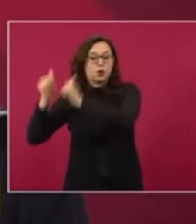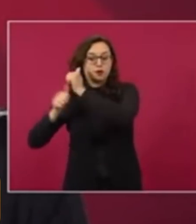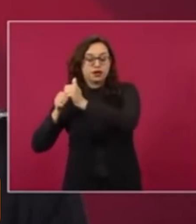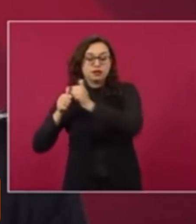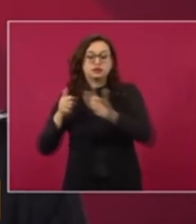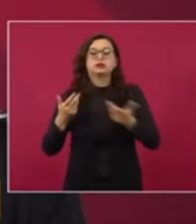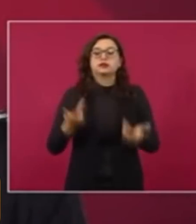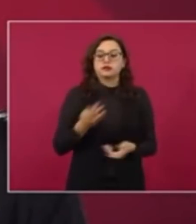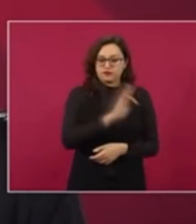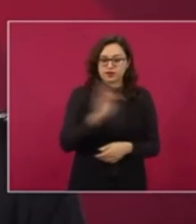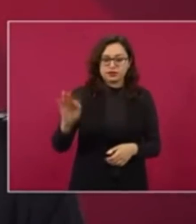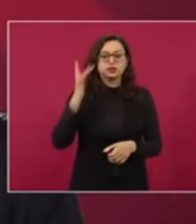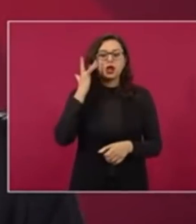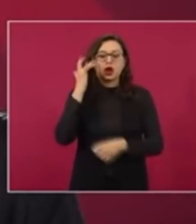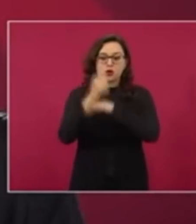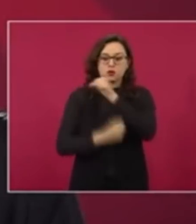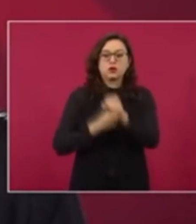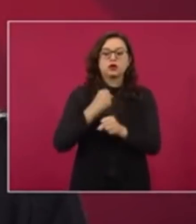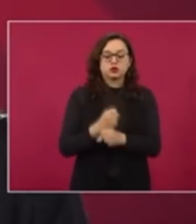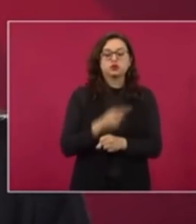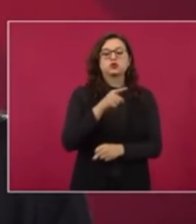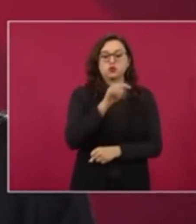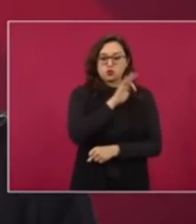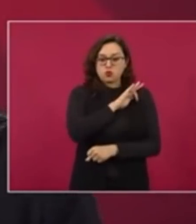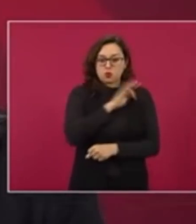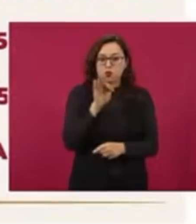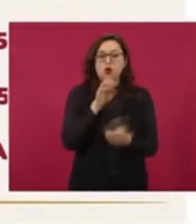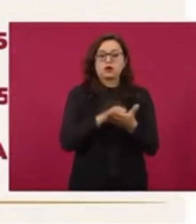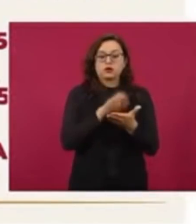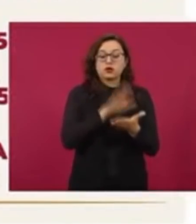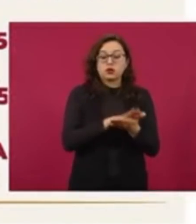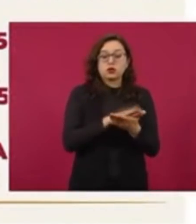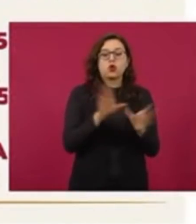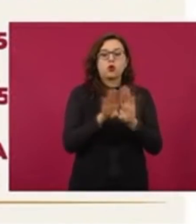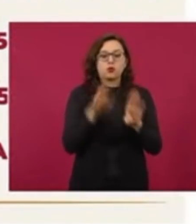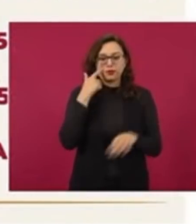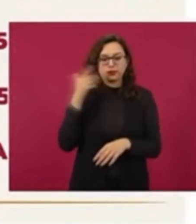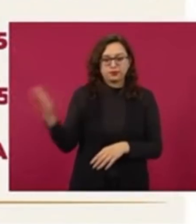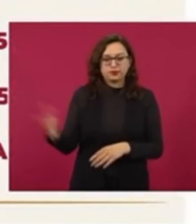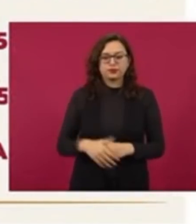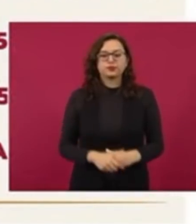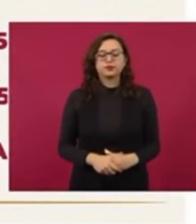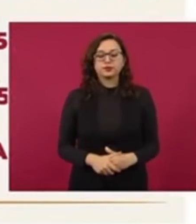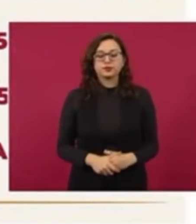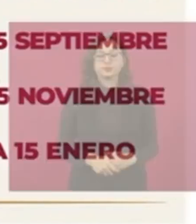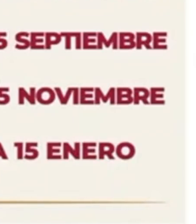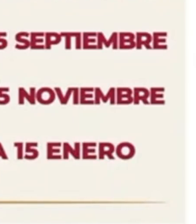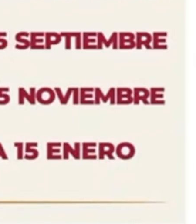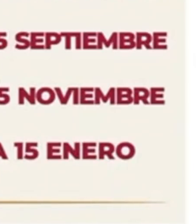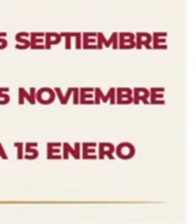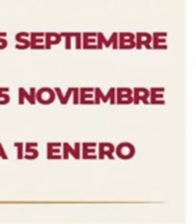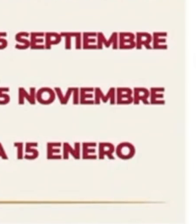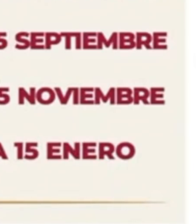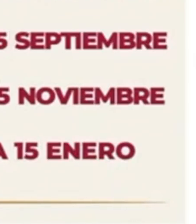registro va a ser del 15 al 30 de abril para aquellos estados que no tienen elección constitucional y sus tarjetas serán entregadas